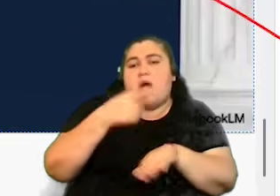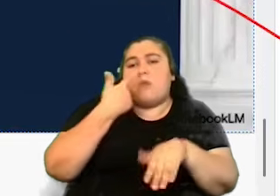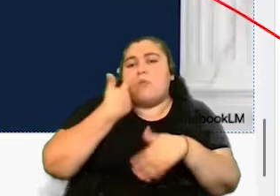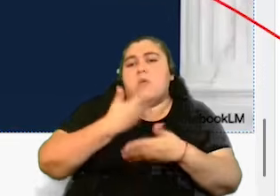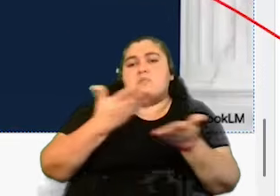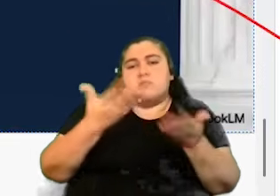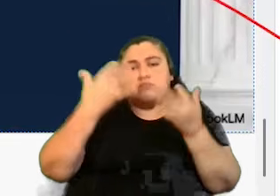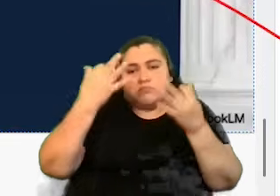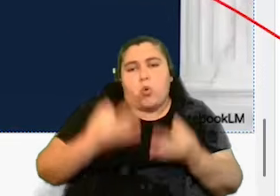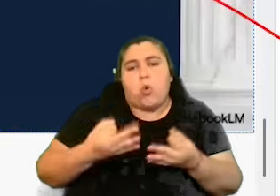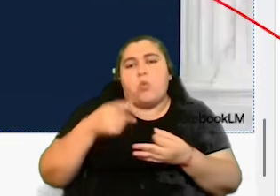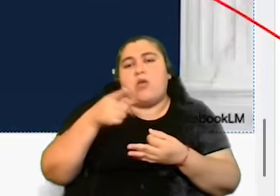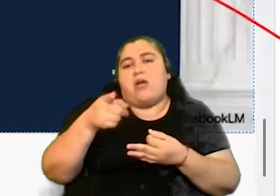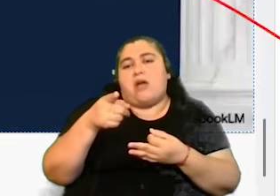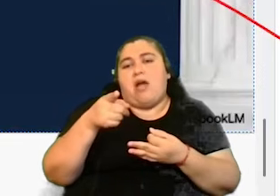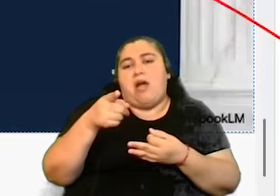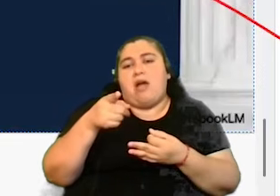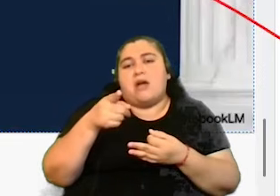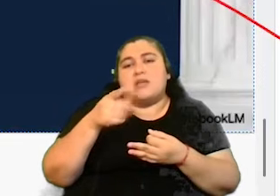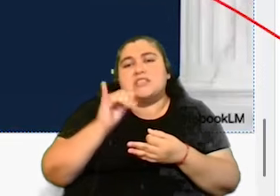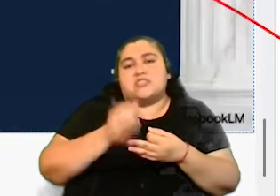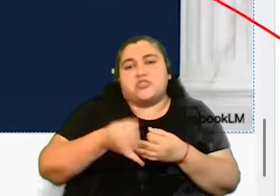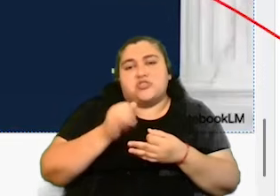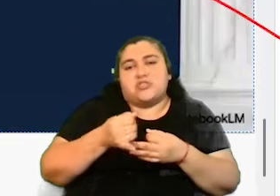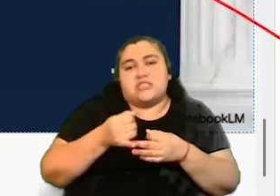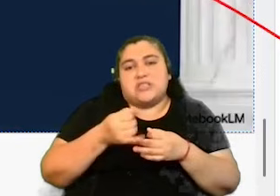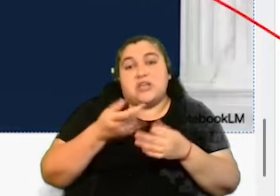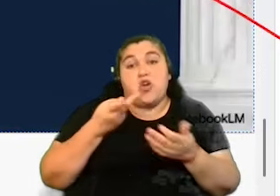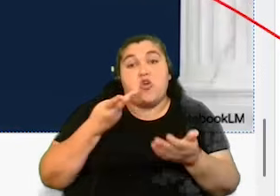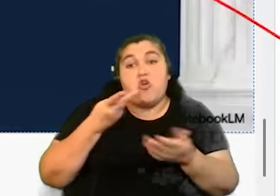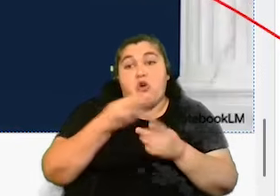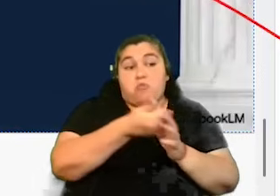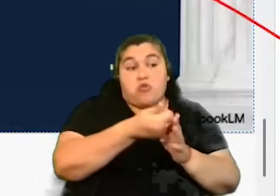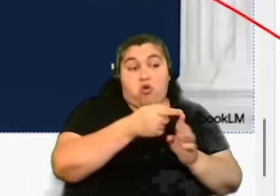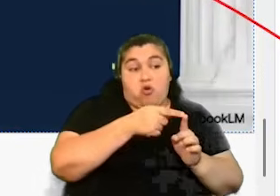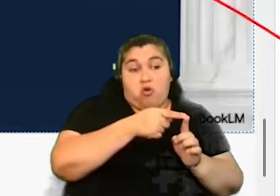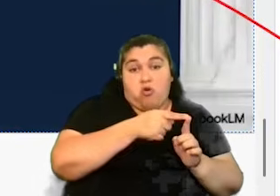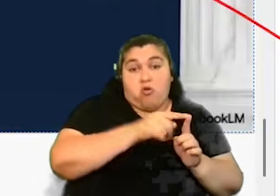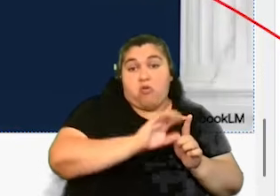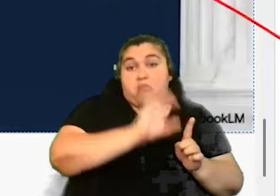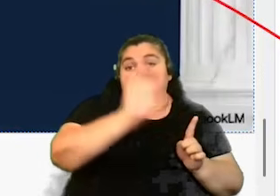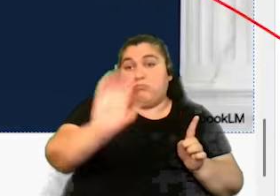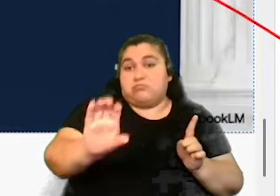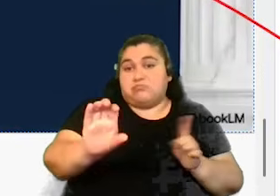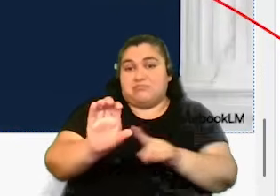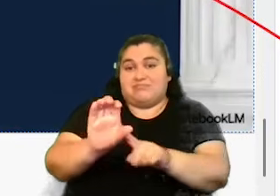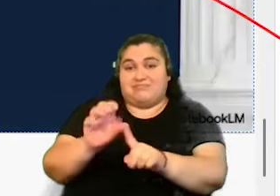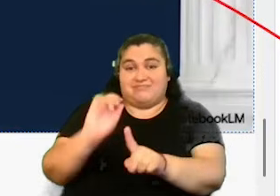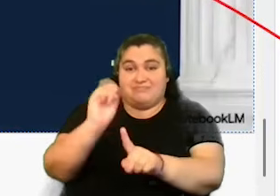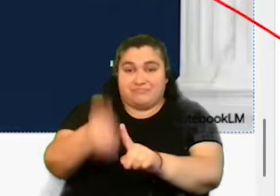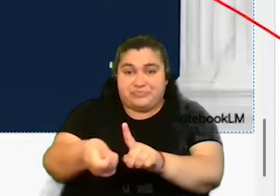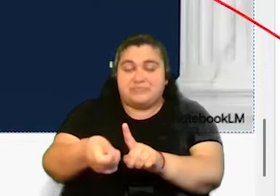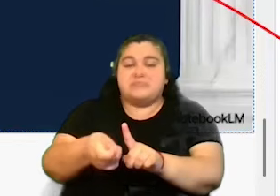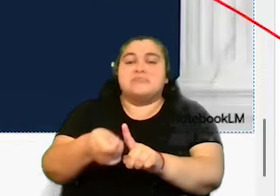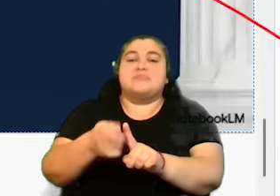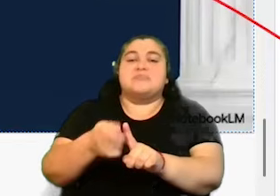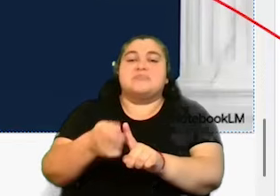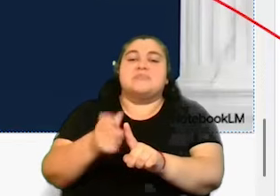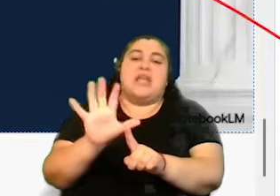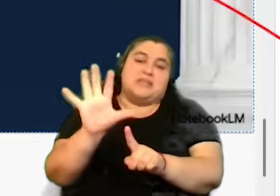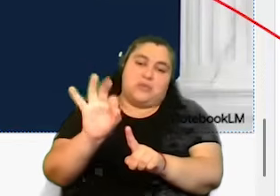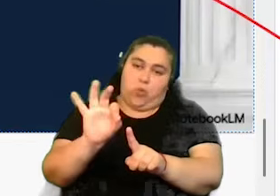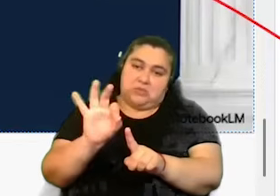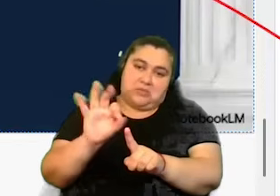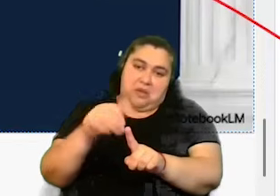A le compró a B el inmueble X en este caso que dieron